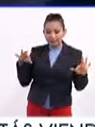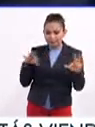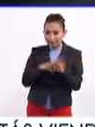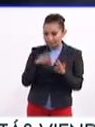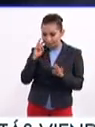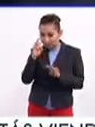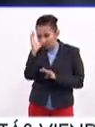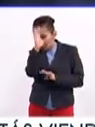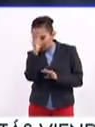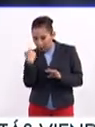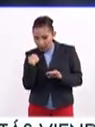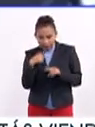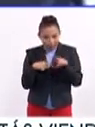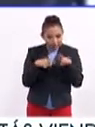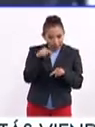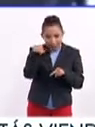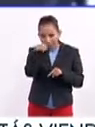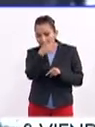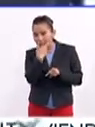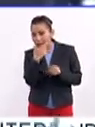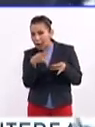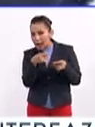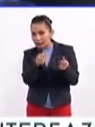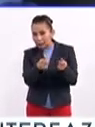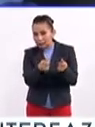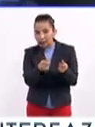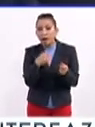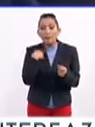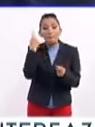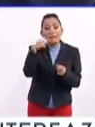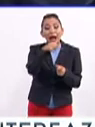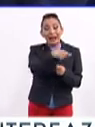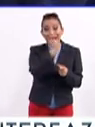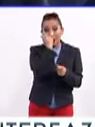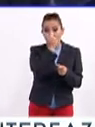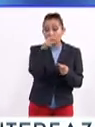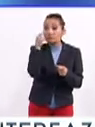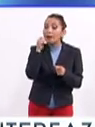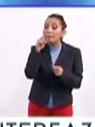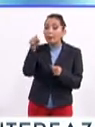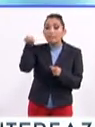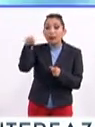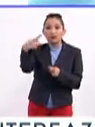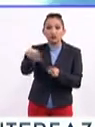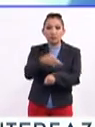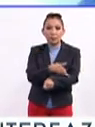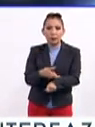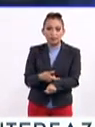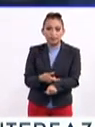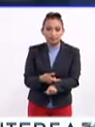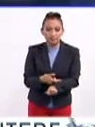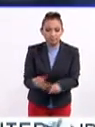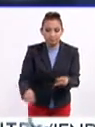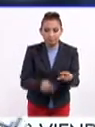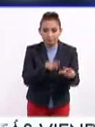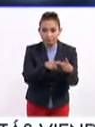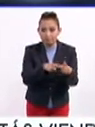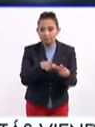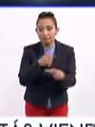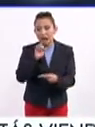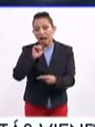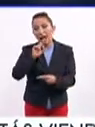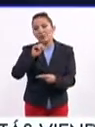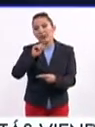pertinentes, culturalmente adecuados y de buena calidad, tanto para el estudiantado como para sus familias. Y la